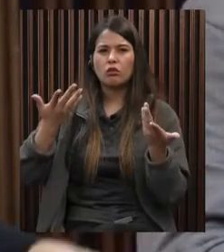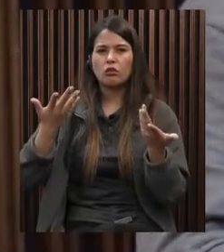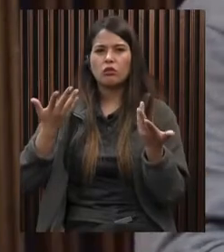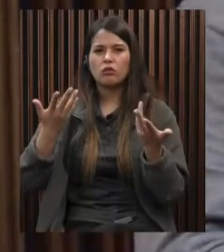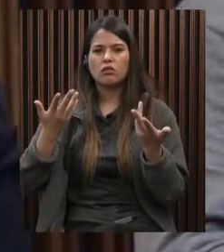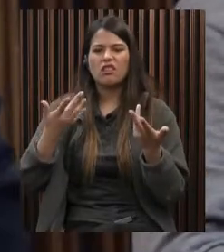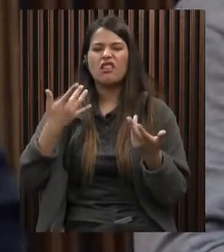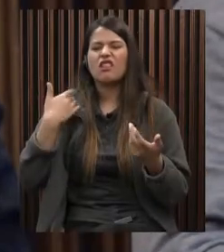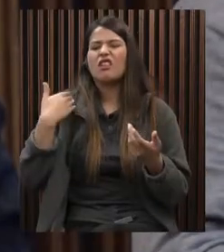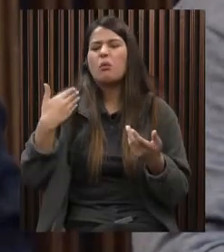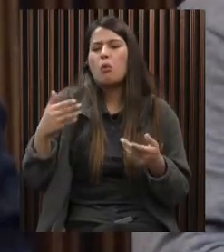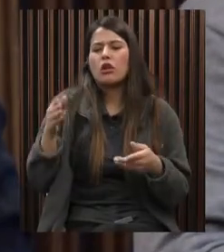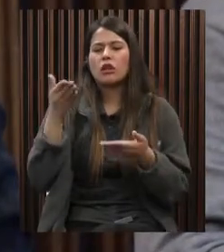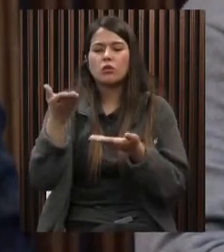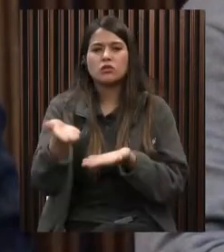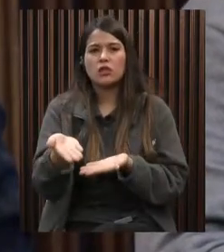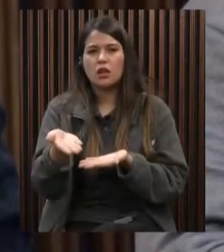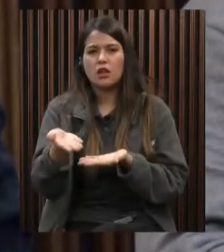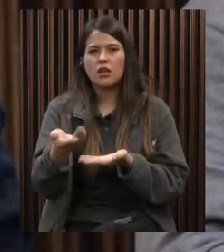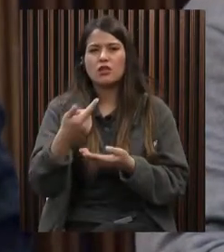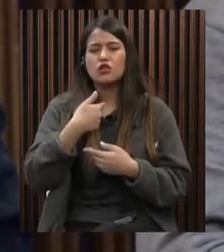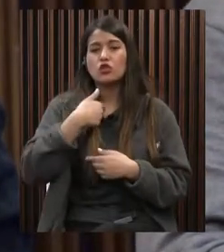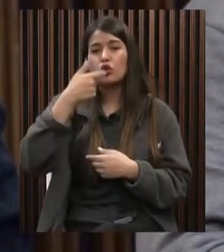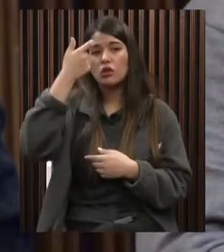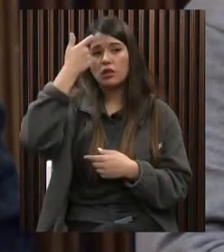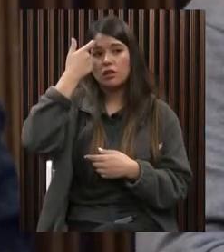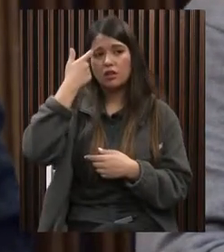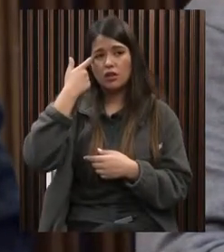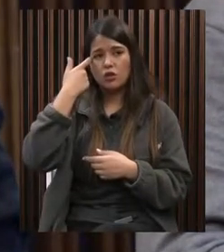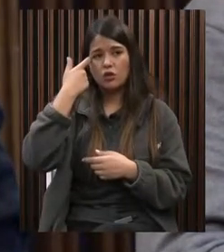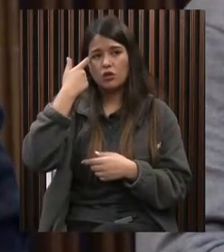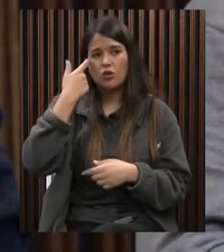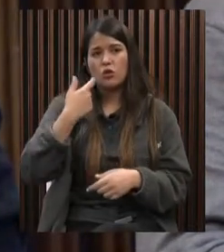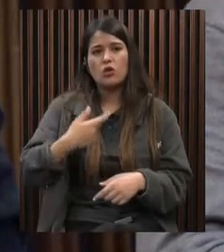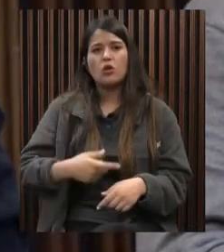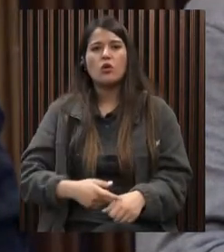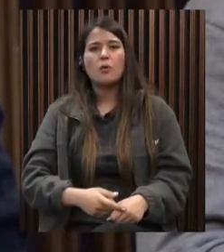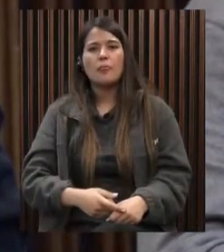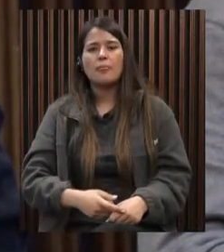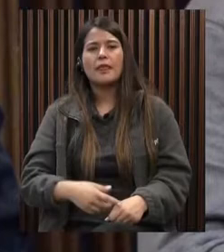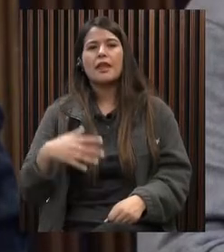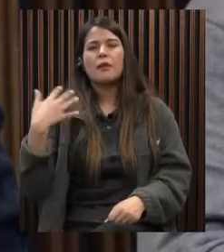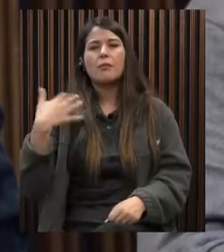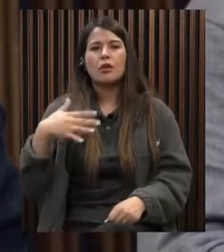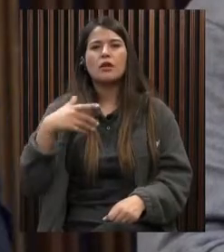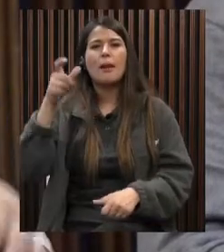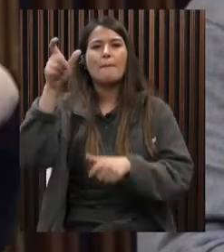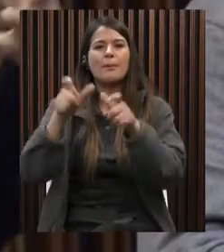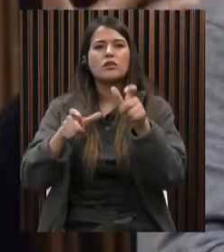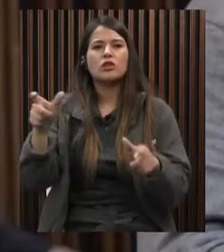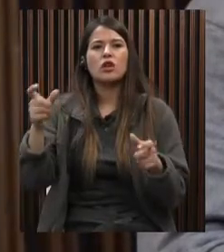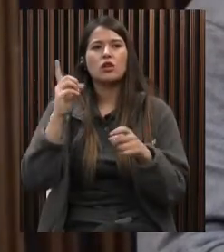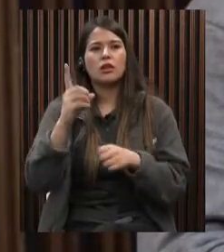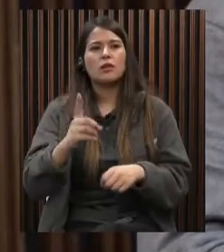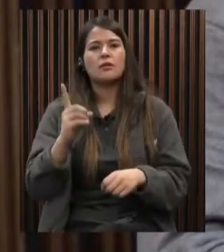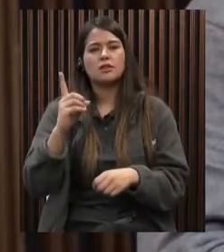¿Qué es lo que le importa a usted? Y yo creo que tenemos que preguntarle a las personas con discapacidad más cosas.